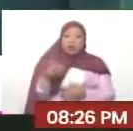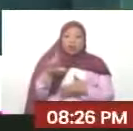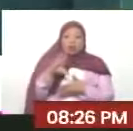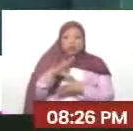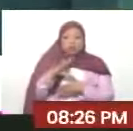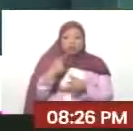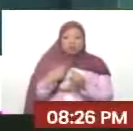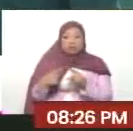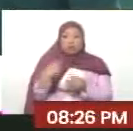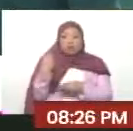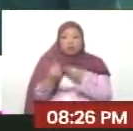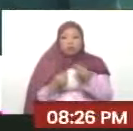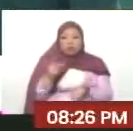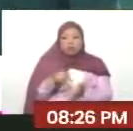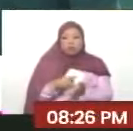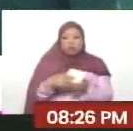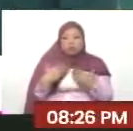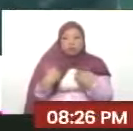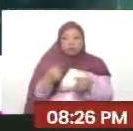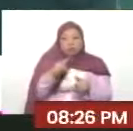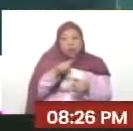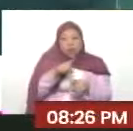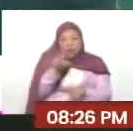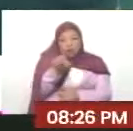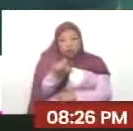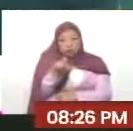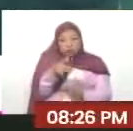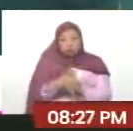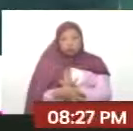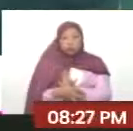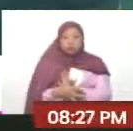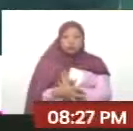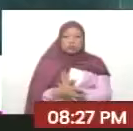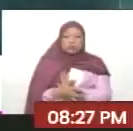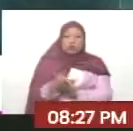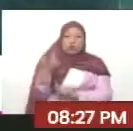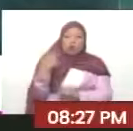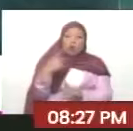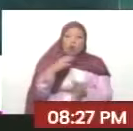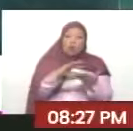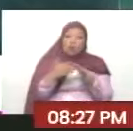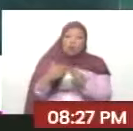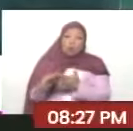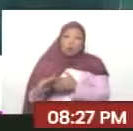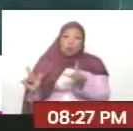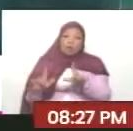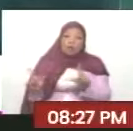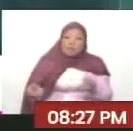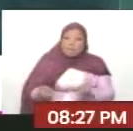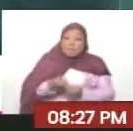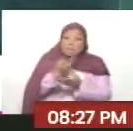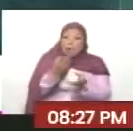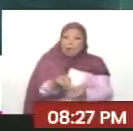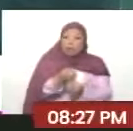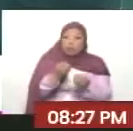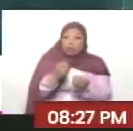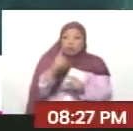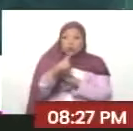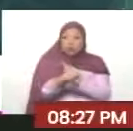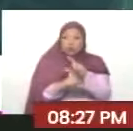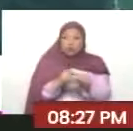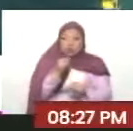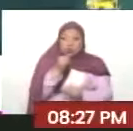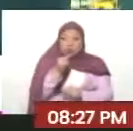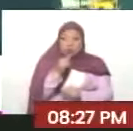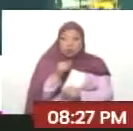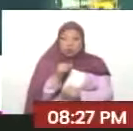denunció en diferentes oportunidades, usted sabe que la red X de Elon Musk ahora permite a los medios de comunicación hacer como publicidad y sacar tweets promocionados,